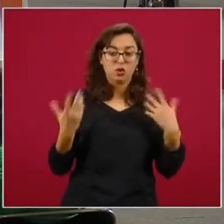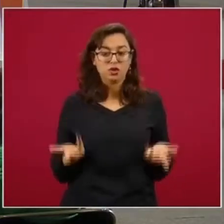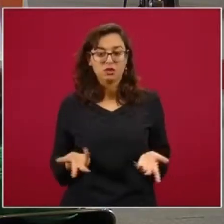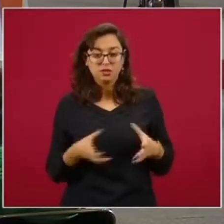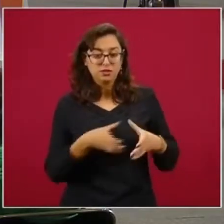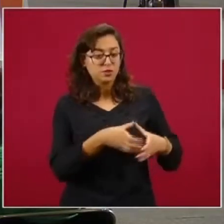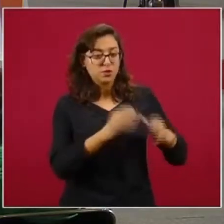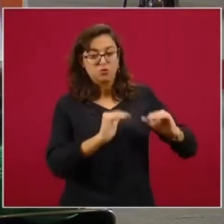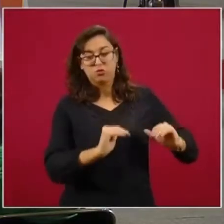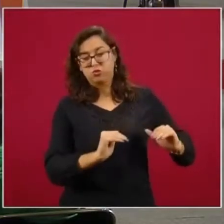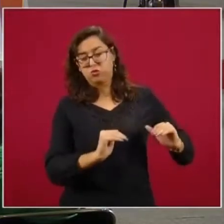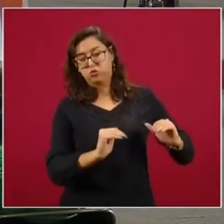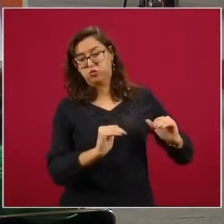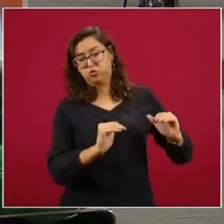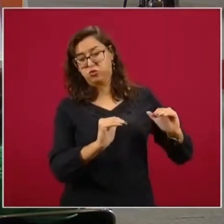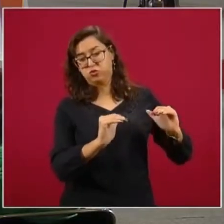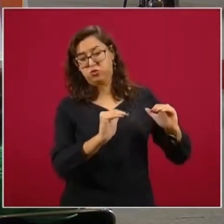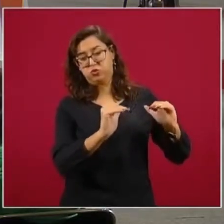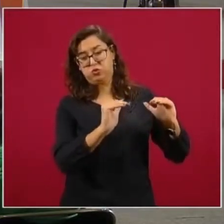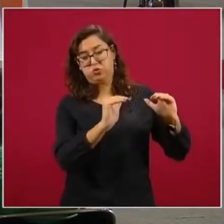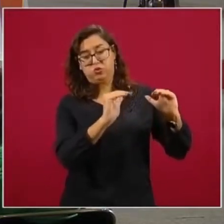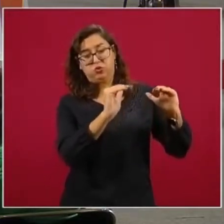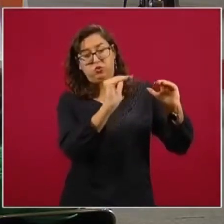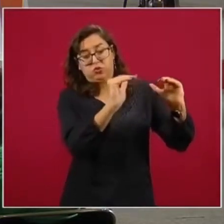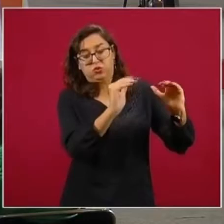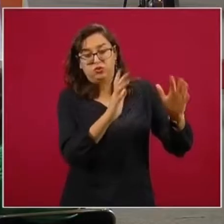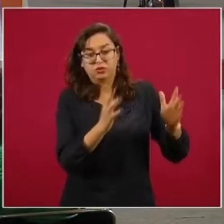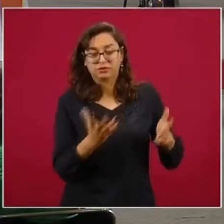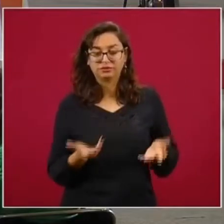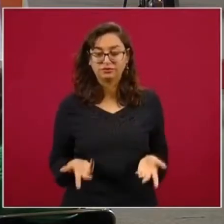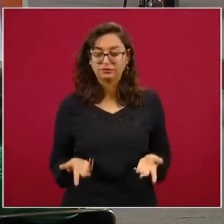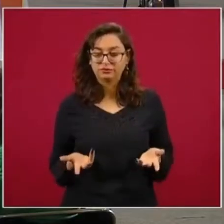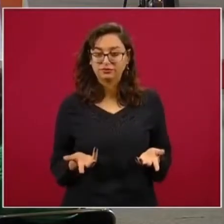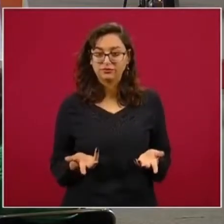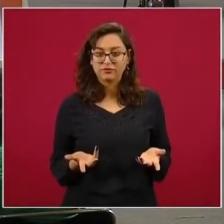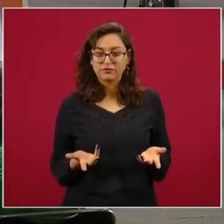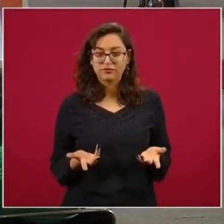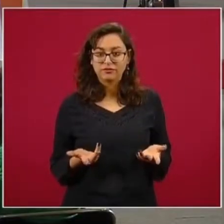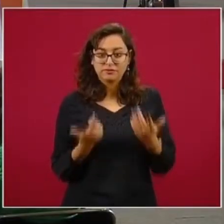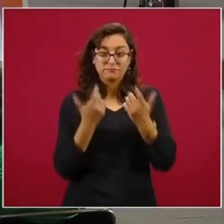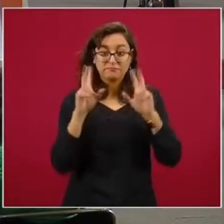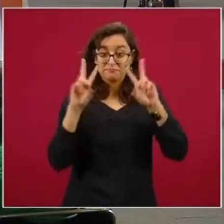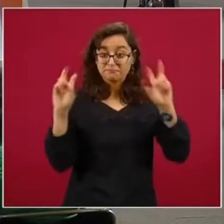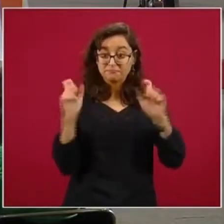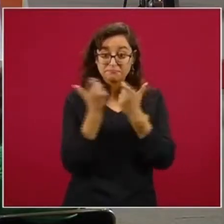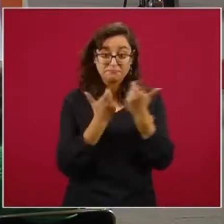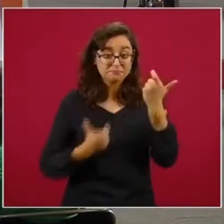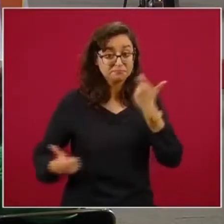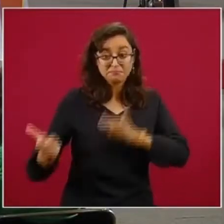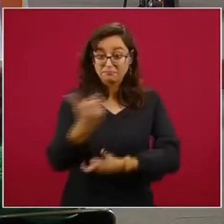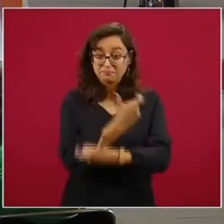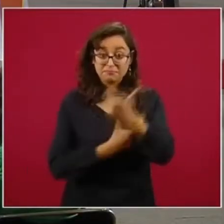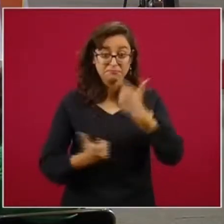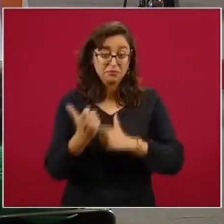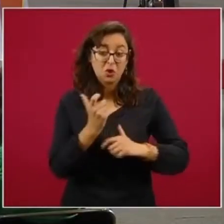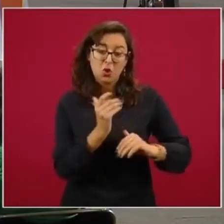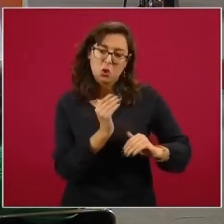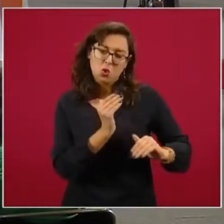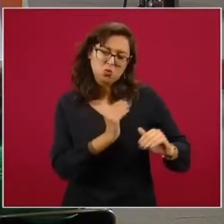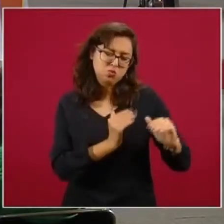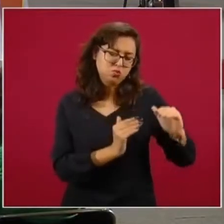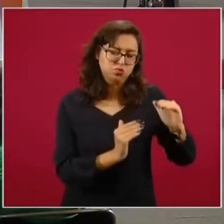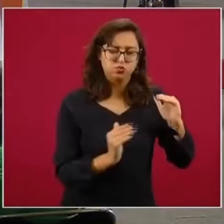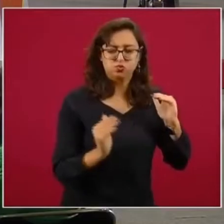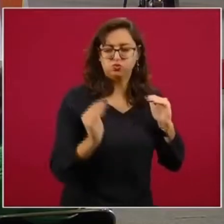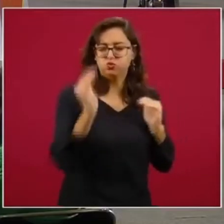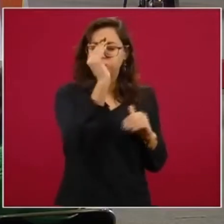se elevó a rango supremo la economía. Esa es una